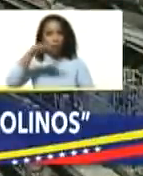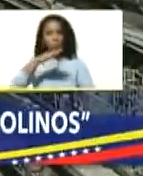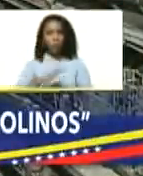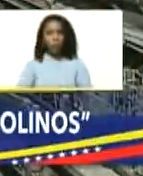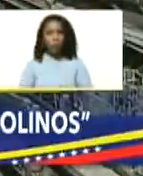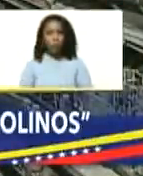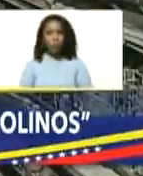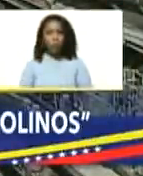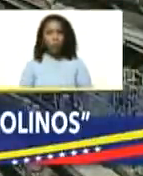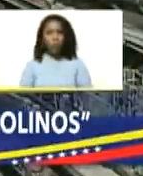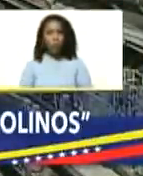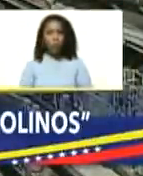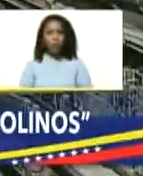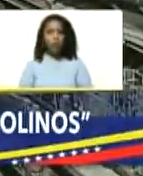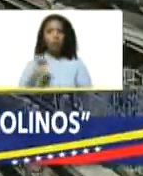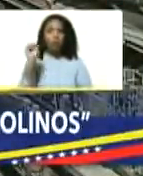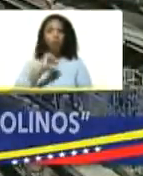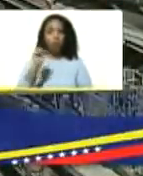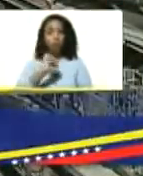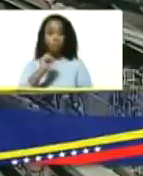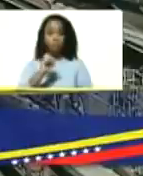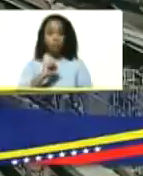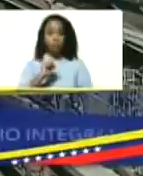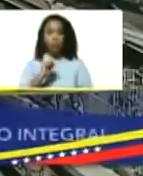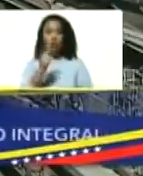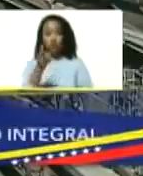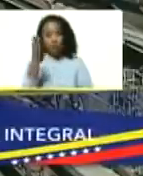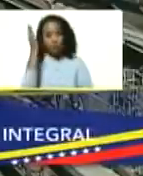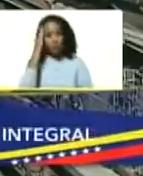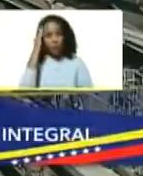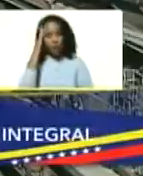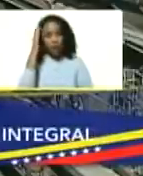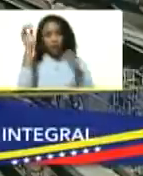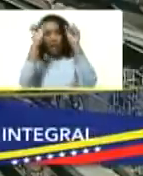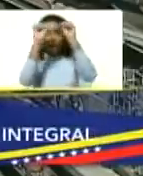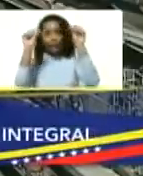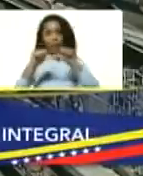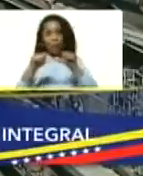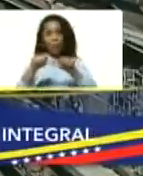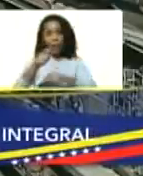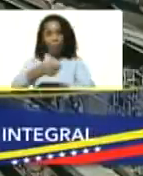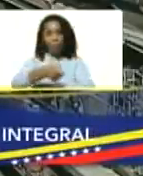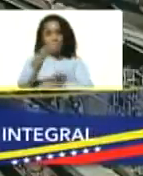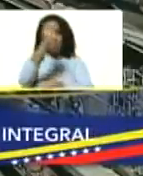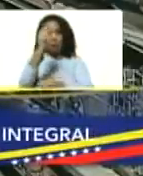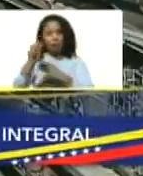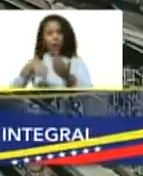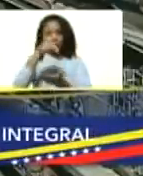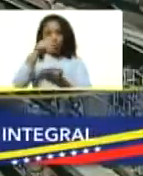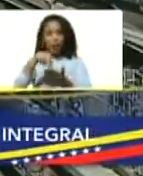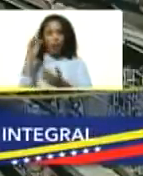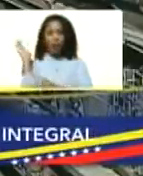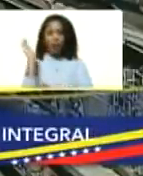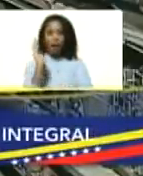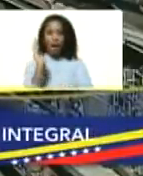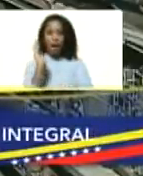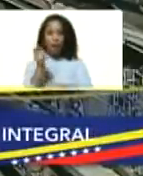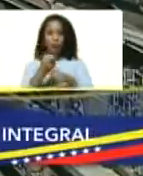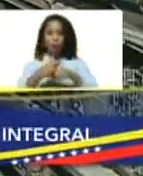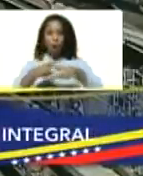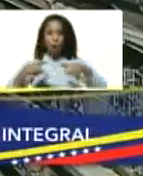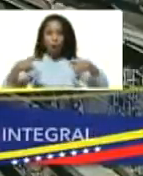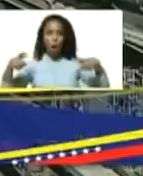venezuela efectivamente como usted conoce el sistema pecuario nacional ha venido creciendo